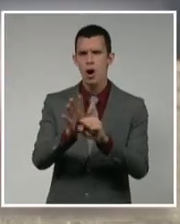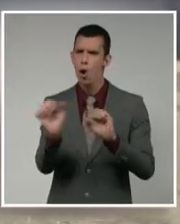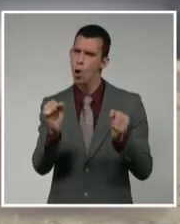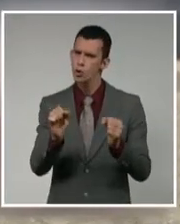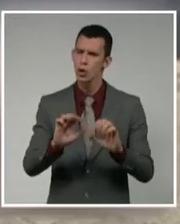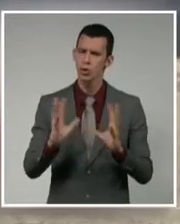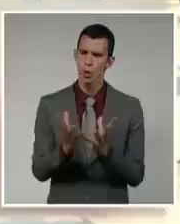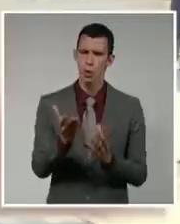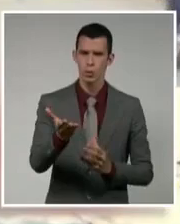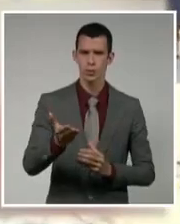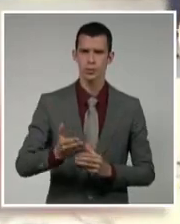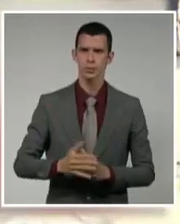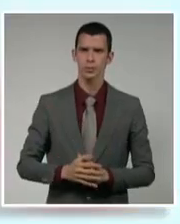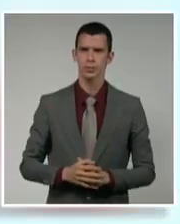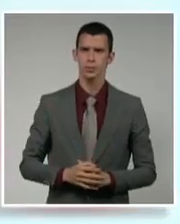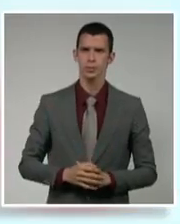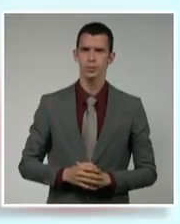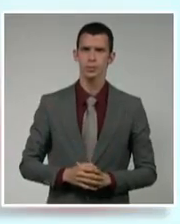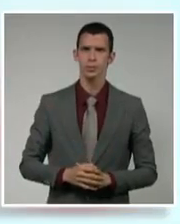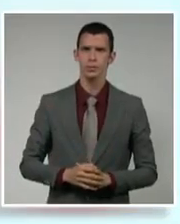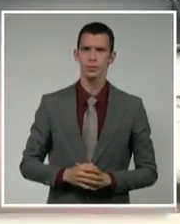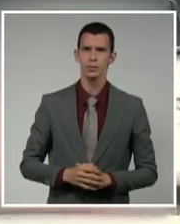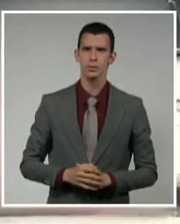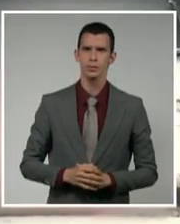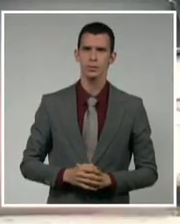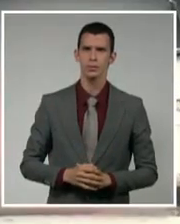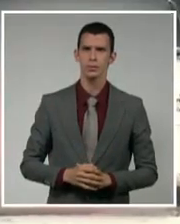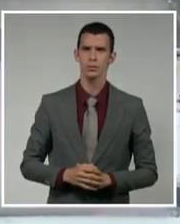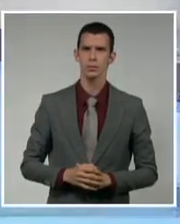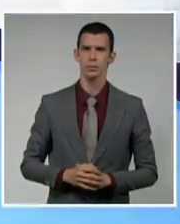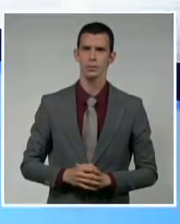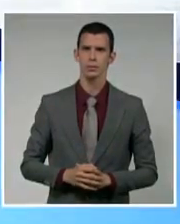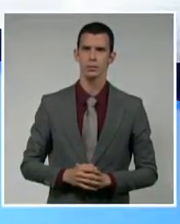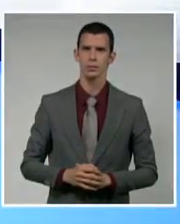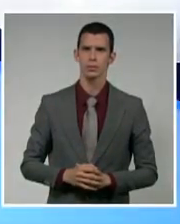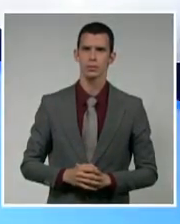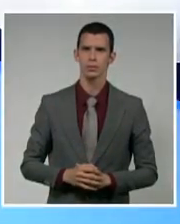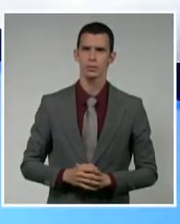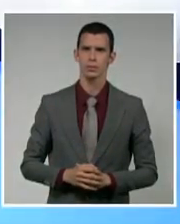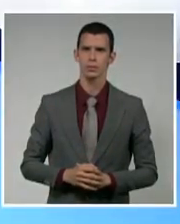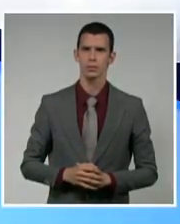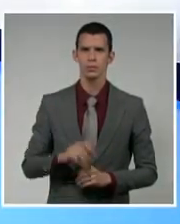Talía González, Sistema Informativo de la Televisión Cubana. Finaliza así la emisión.